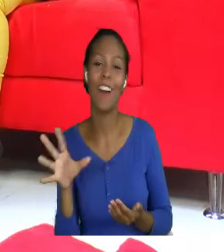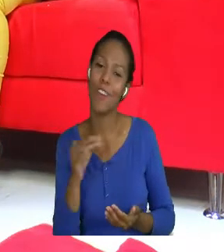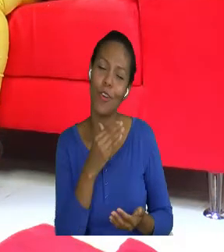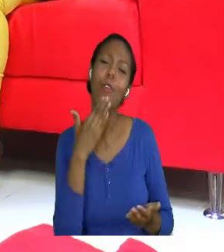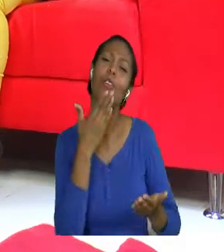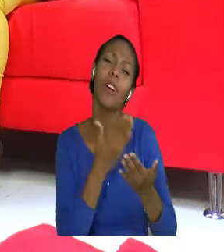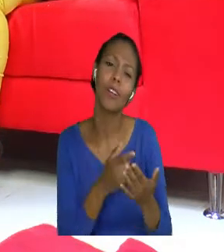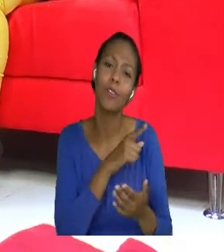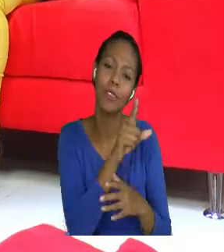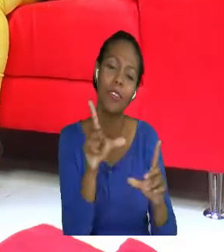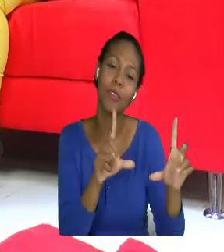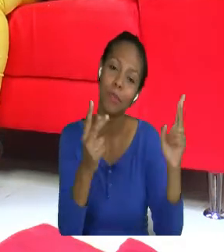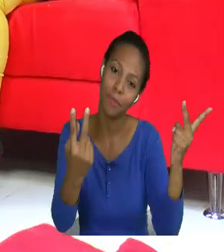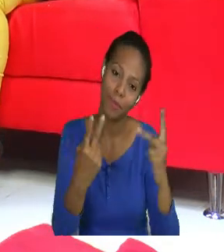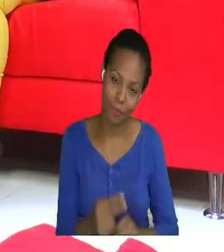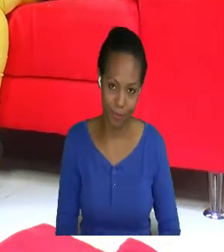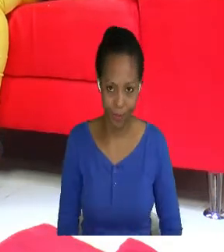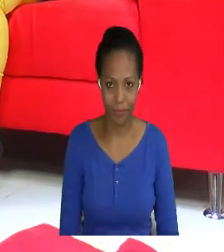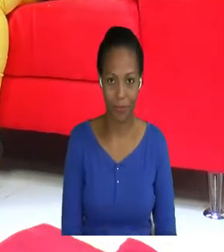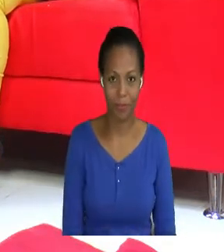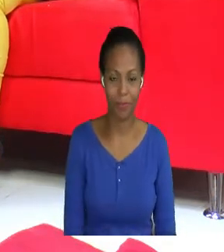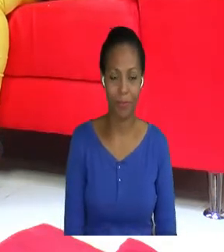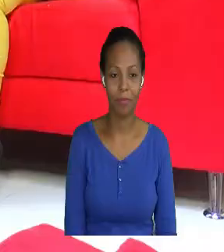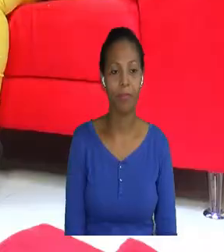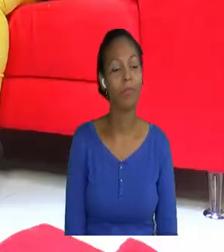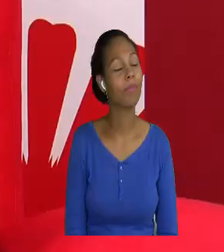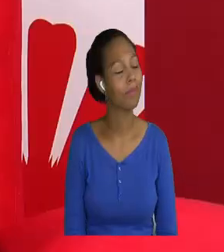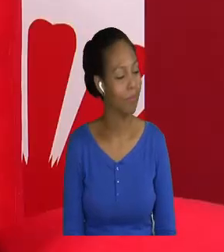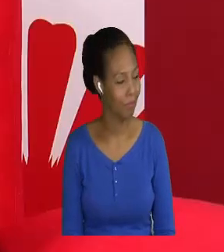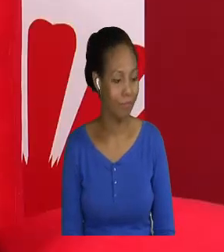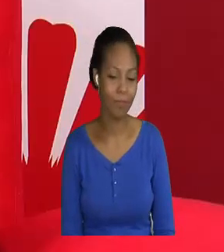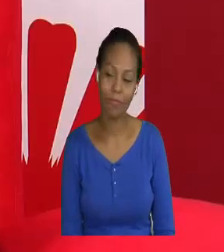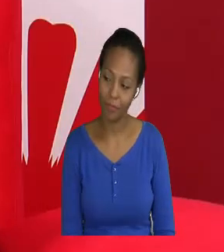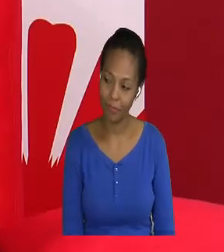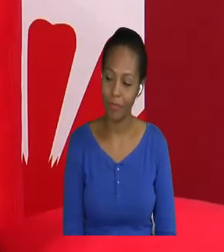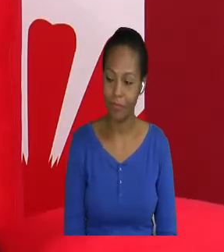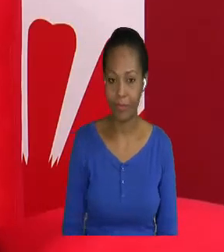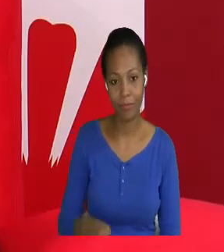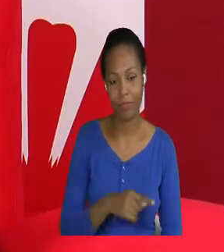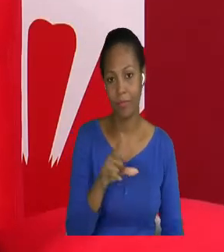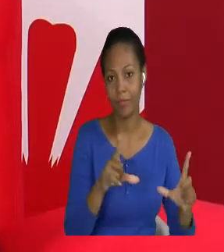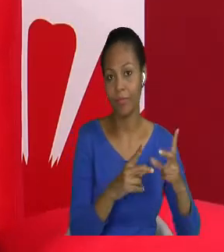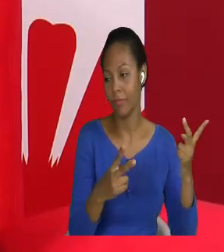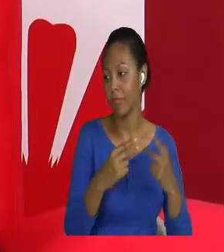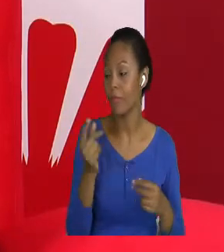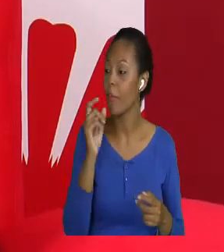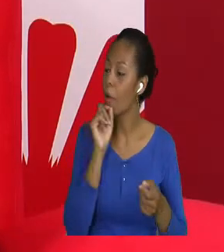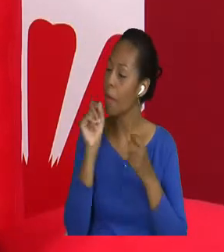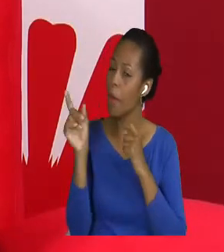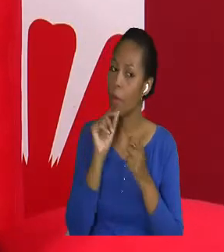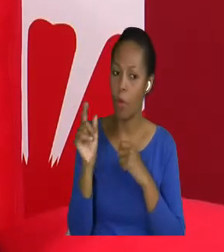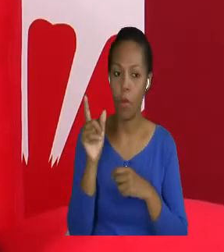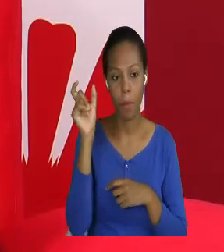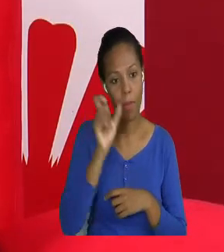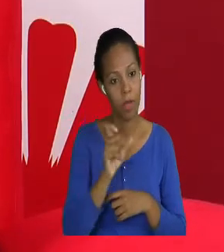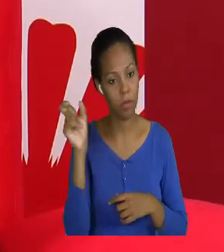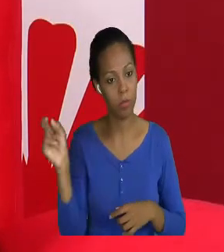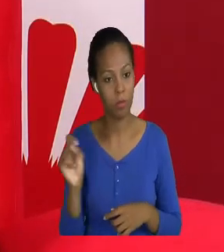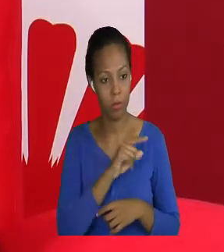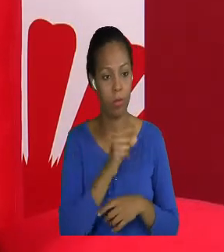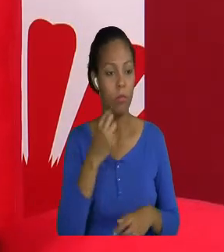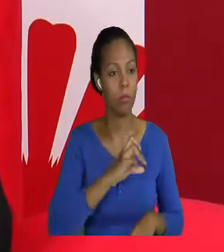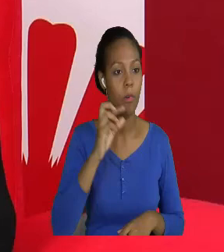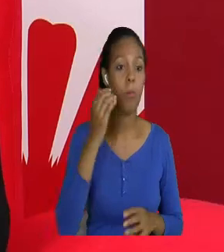televisión. Claro que sí. Yo les cuento que nuestros televidentes nos han enviado preguntas para nuestras profesionales, en este caso